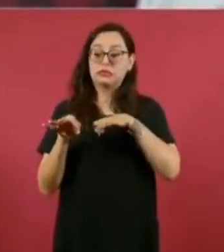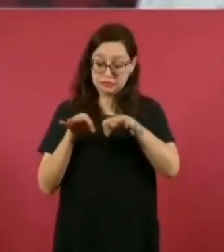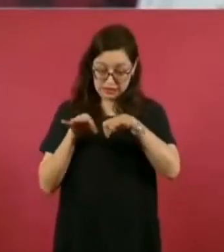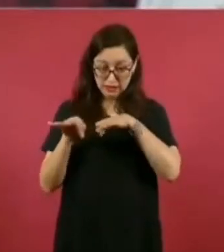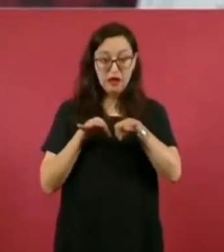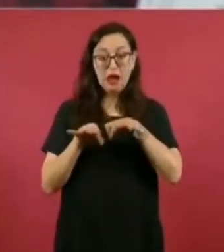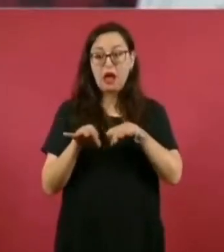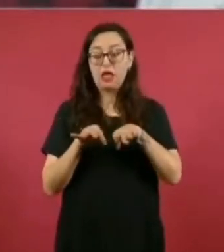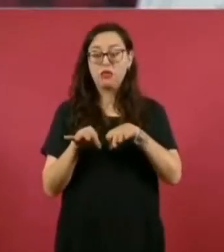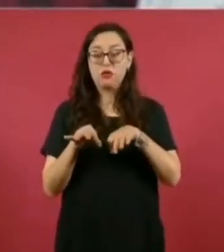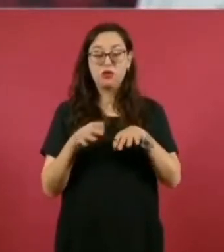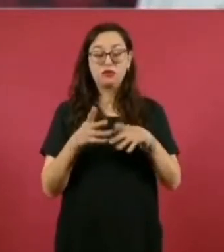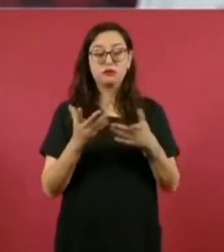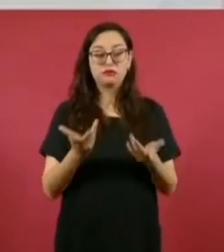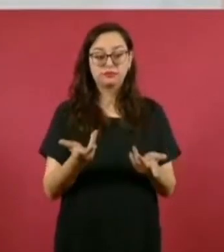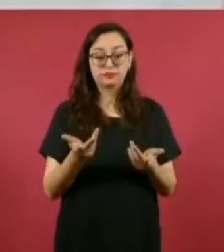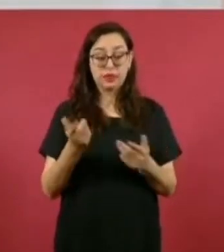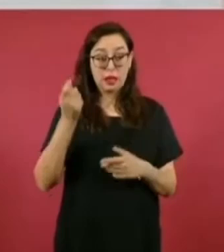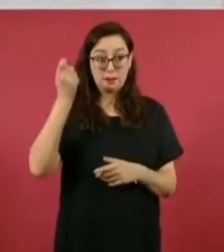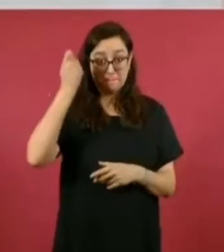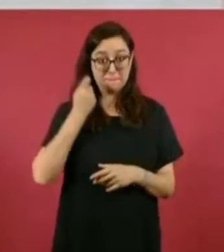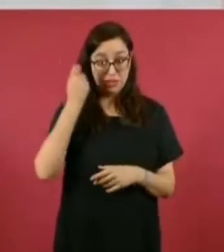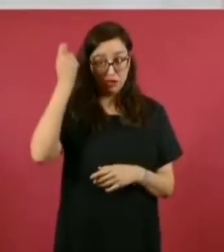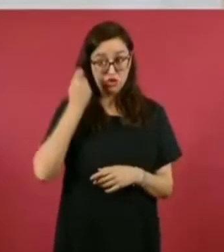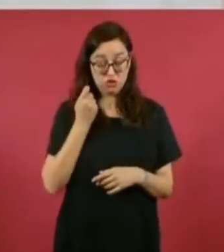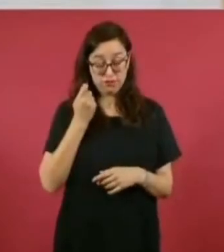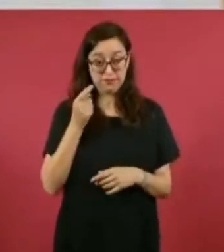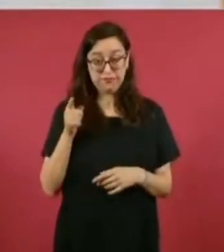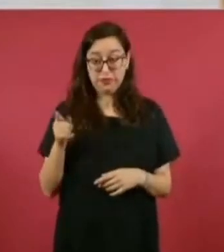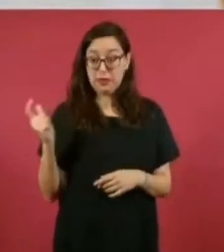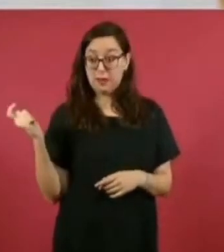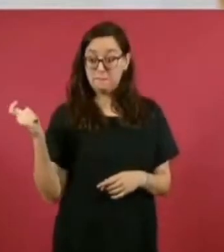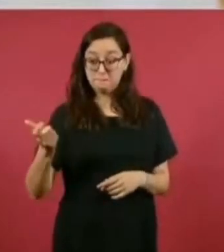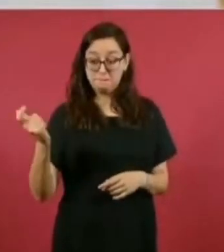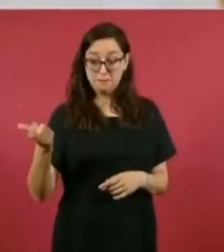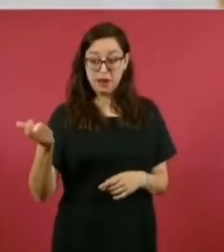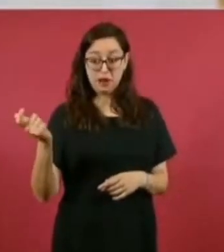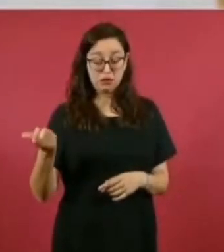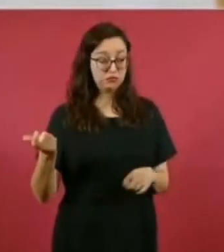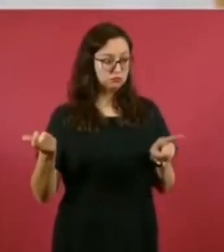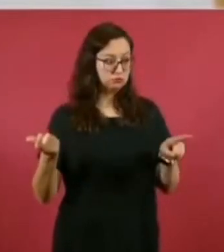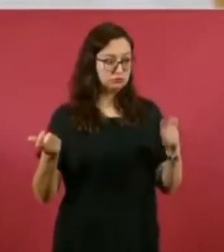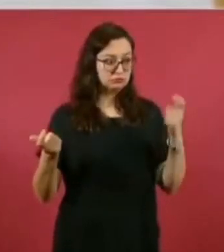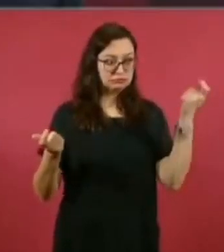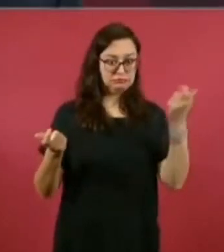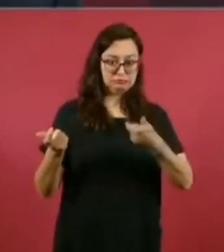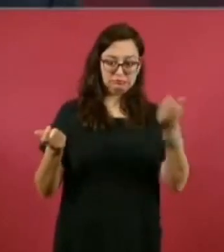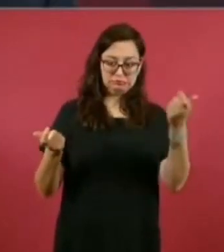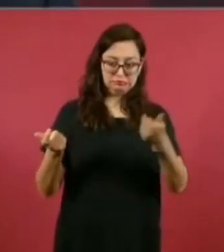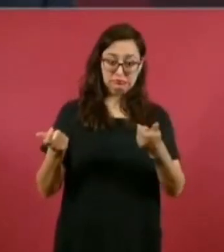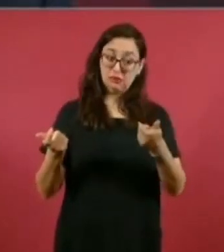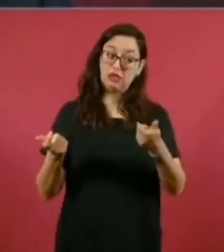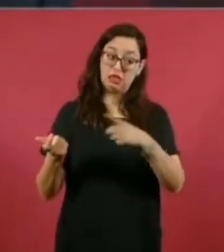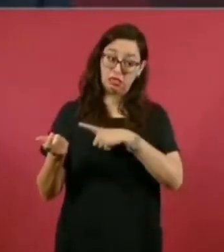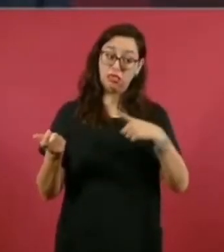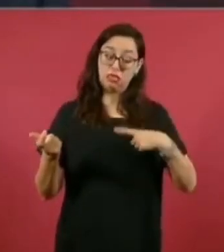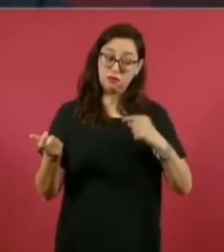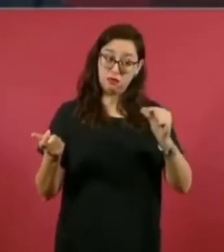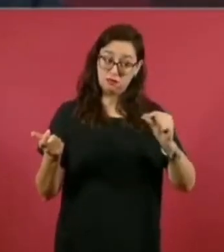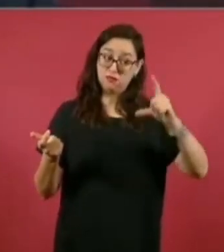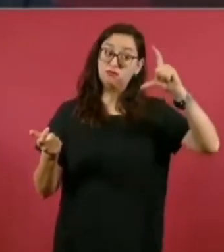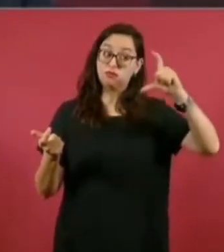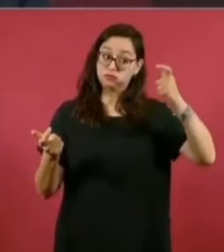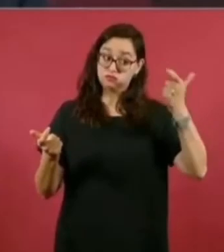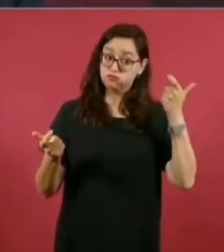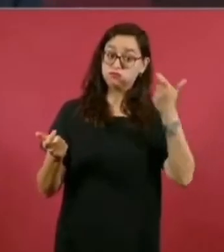los empresarios para que recibieran mejores pensiones los trabajadores, porque con las reformas